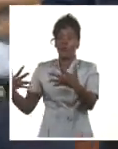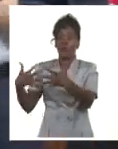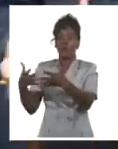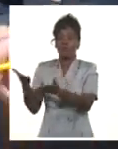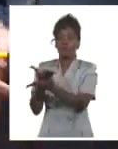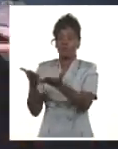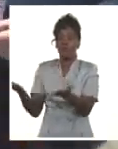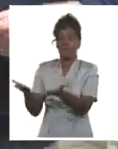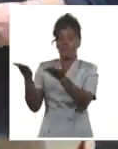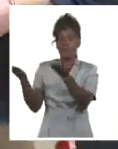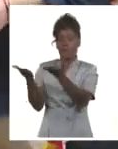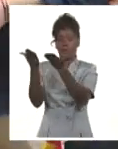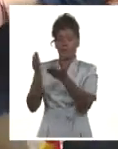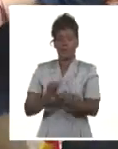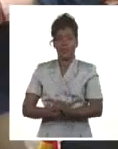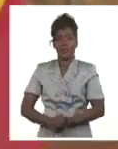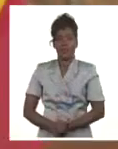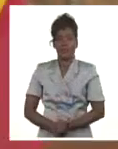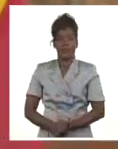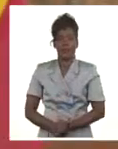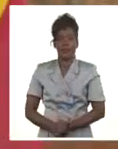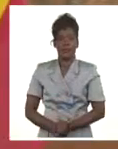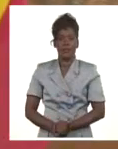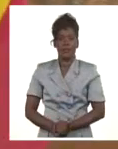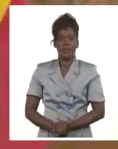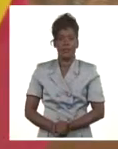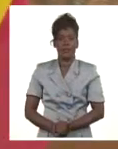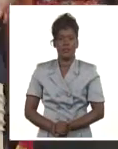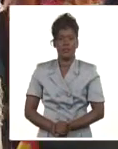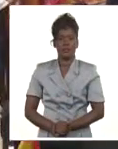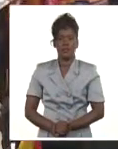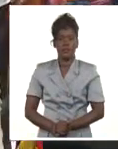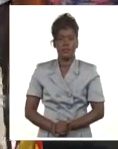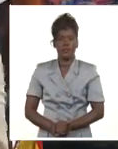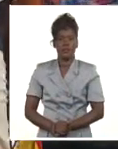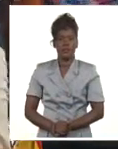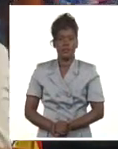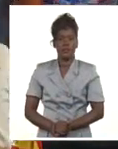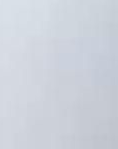Desarrollo. Sin Castillo, Sistema Informativo de la Televisión Cubana.